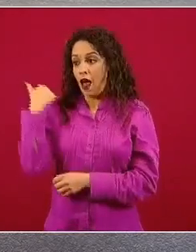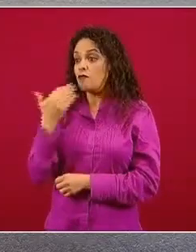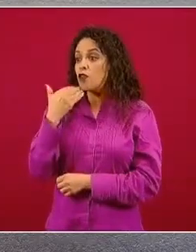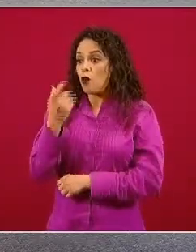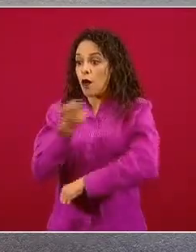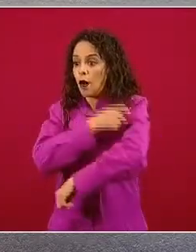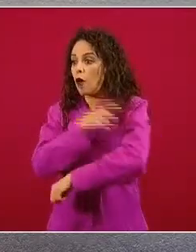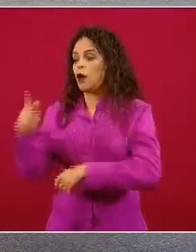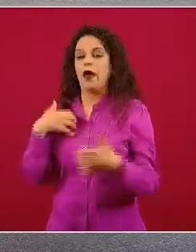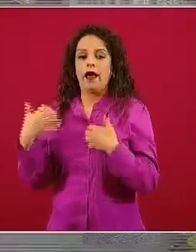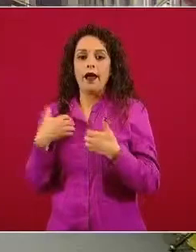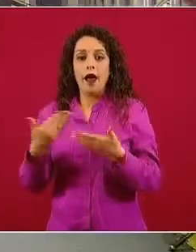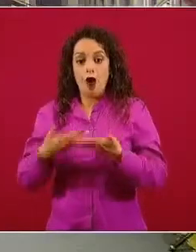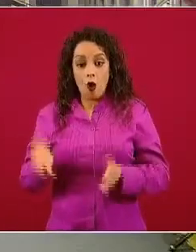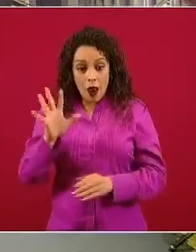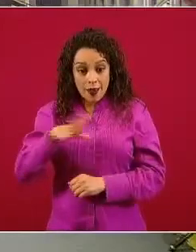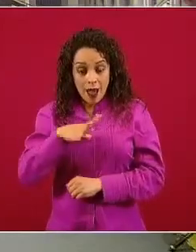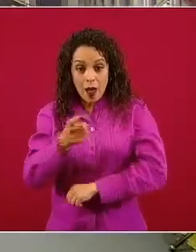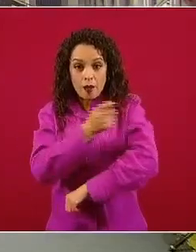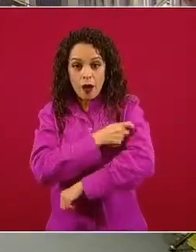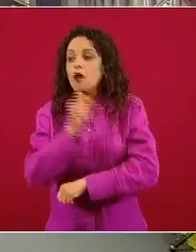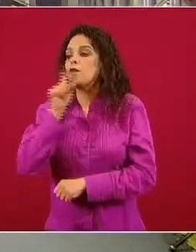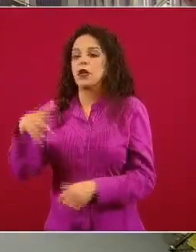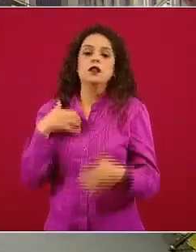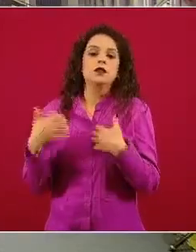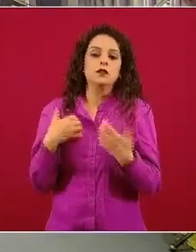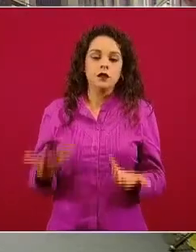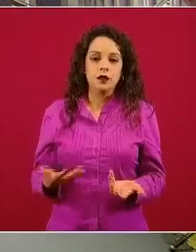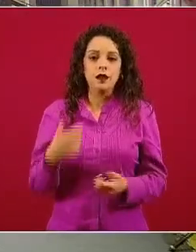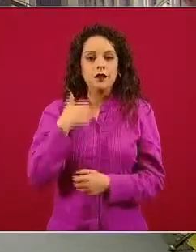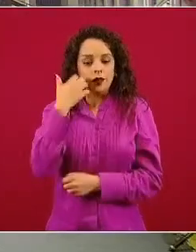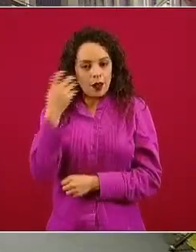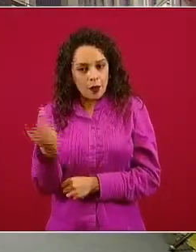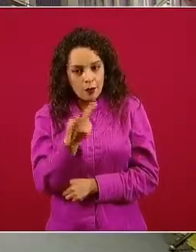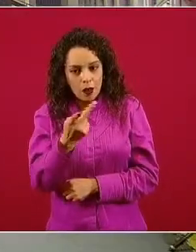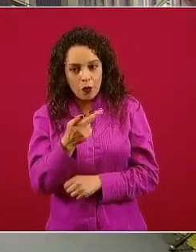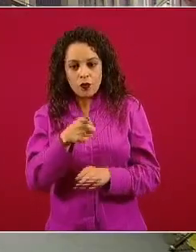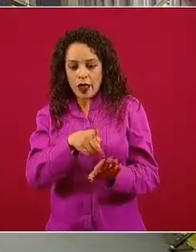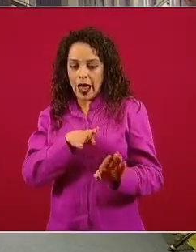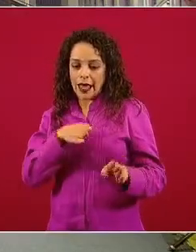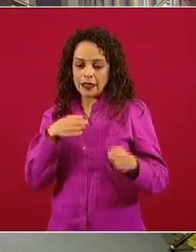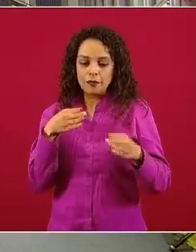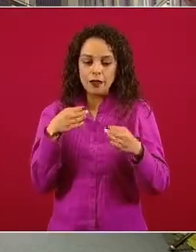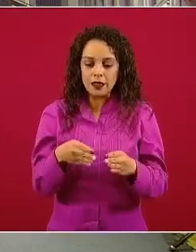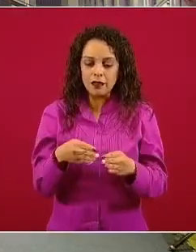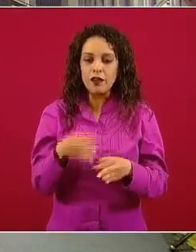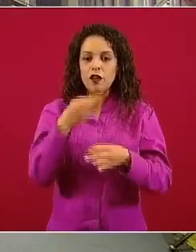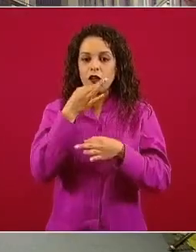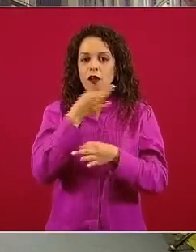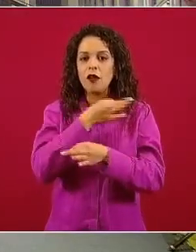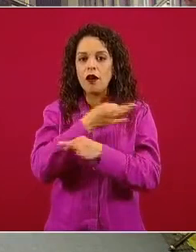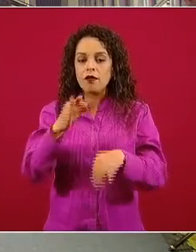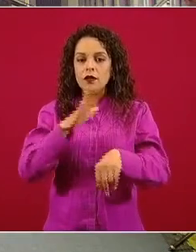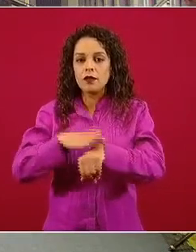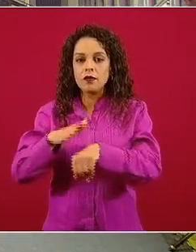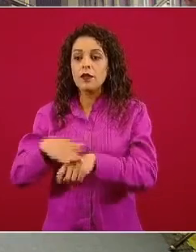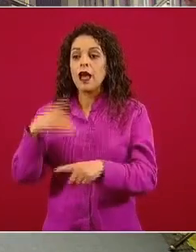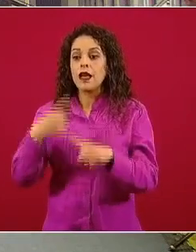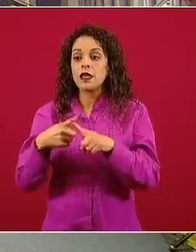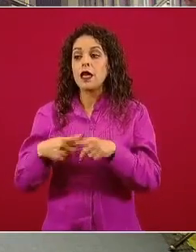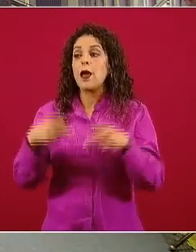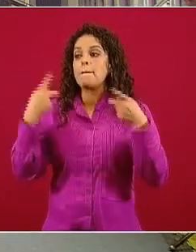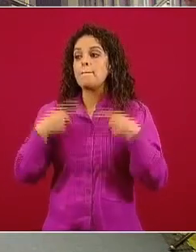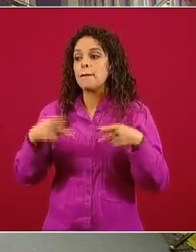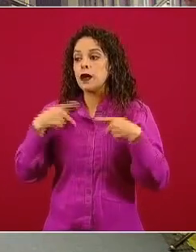haber vacuna. Mi pregunta o mi petición específica es si puede dirigir en su caso pues un mensaje sobre todo a las gentes que están en los medios